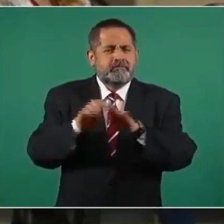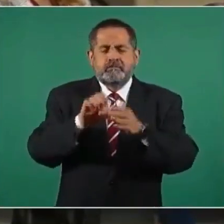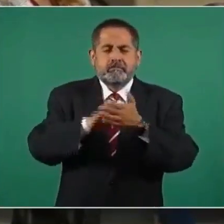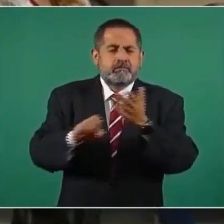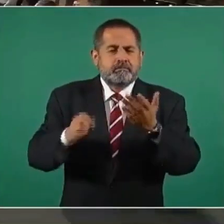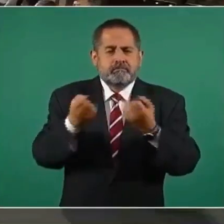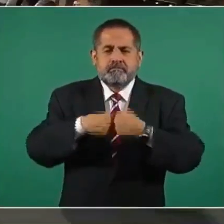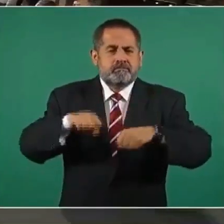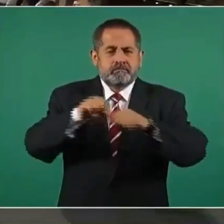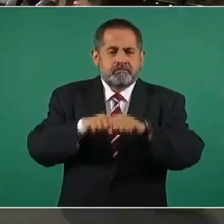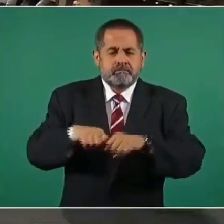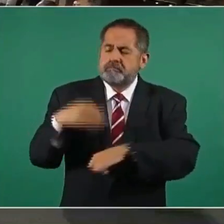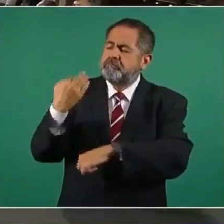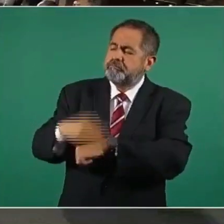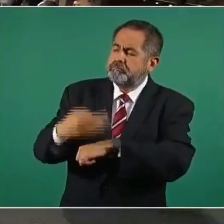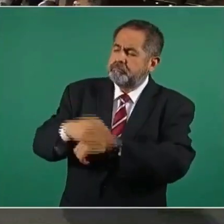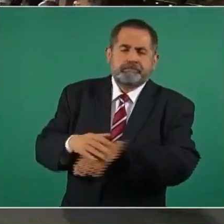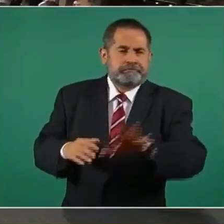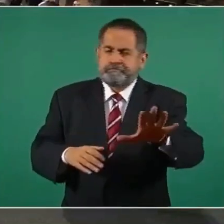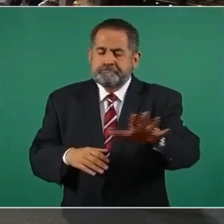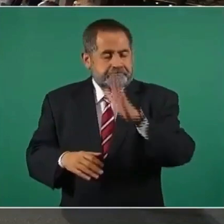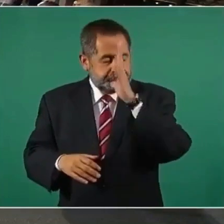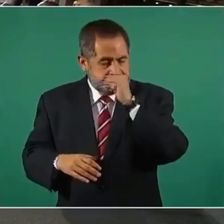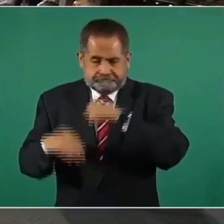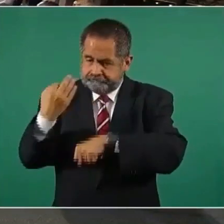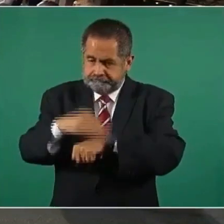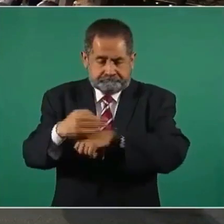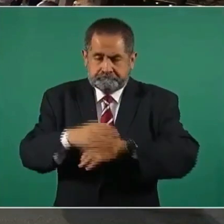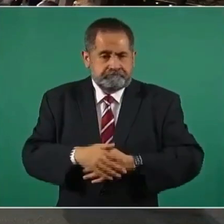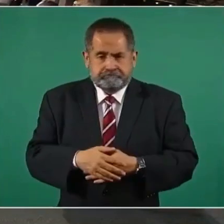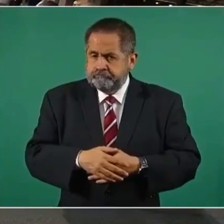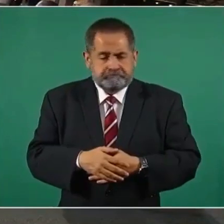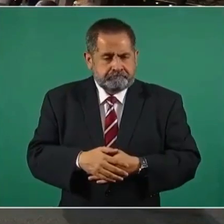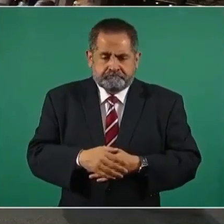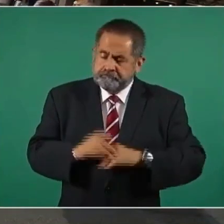Social. No, es que los tienen que contratar